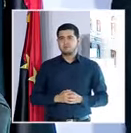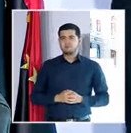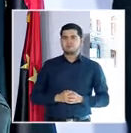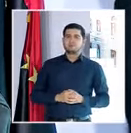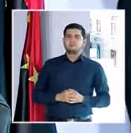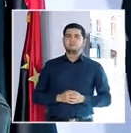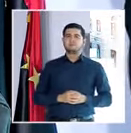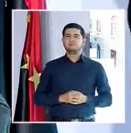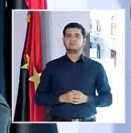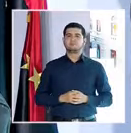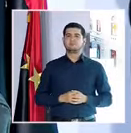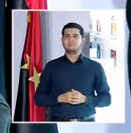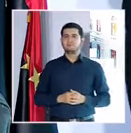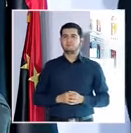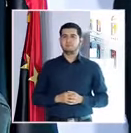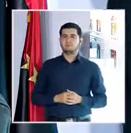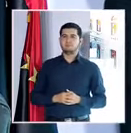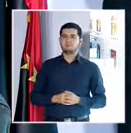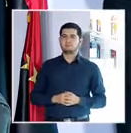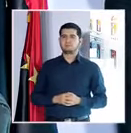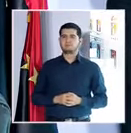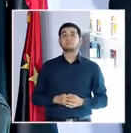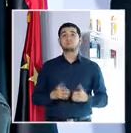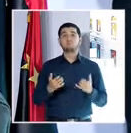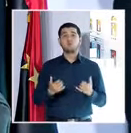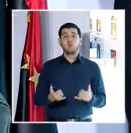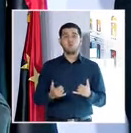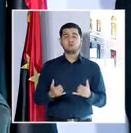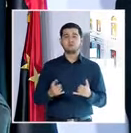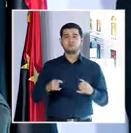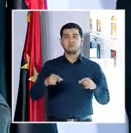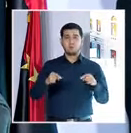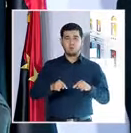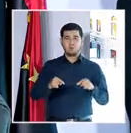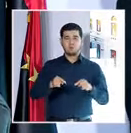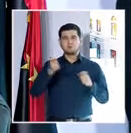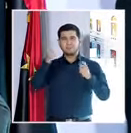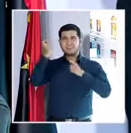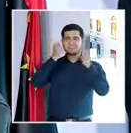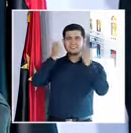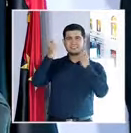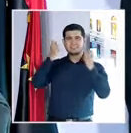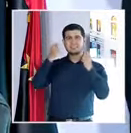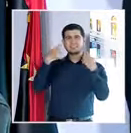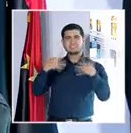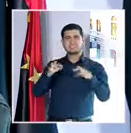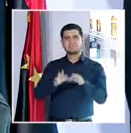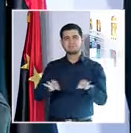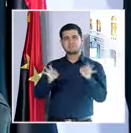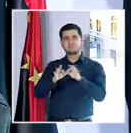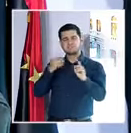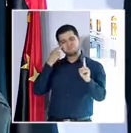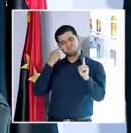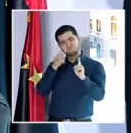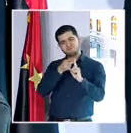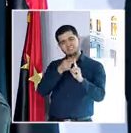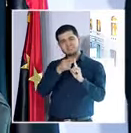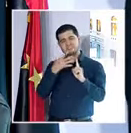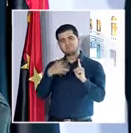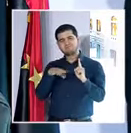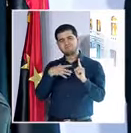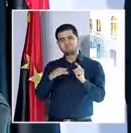que existe un reto estratégico. Y hoy lo mirábamos, es lograr,